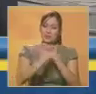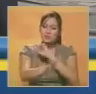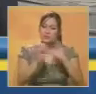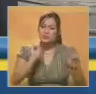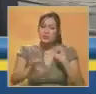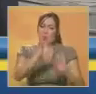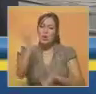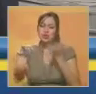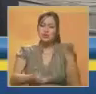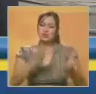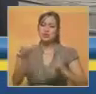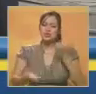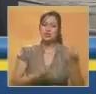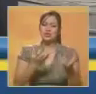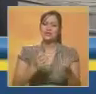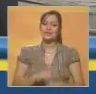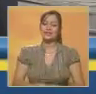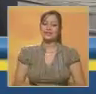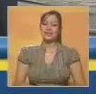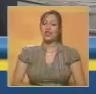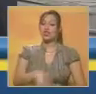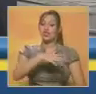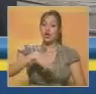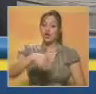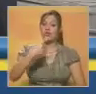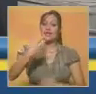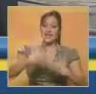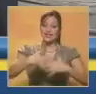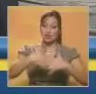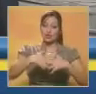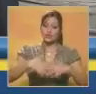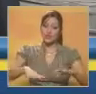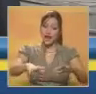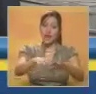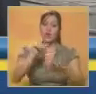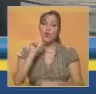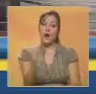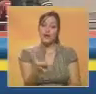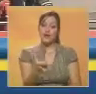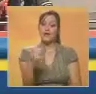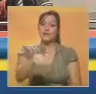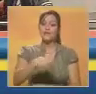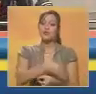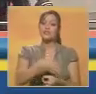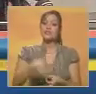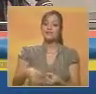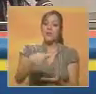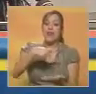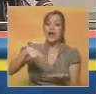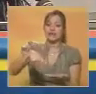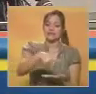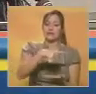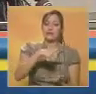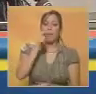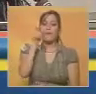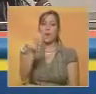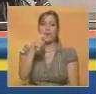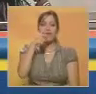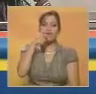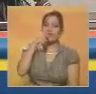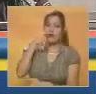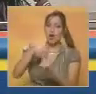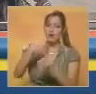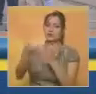de la empresa de cosméticos Had ubicada en la zona industrial de guarenas aquí en el municipio Plaza un vigilante se dio cuenta del